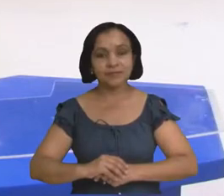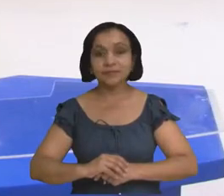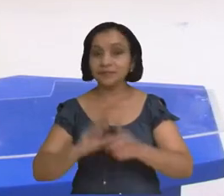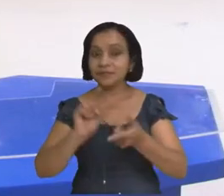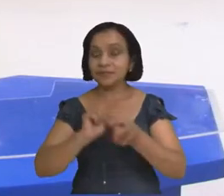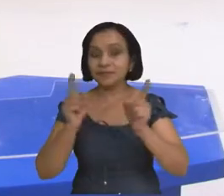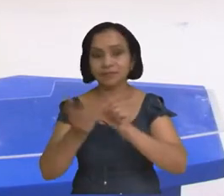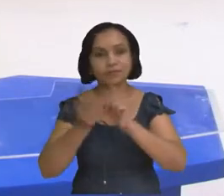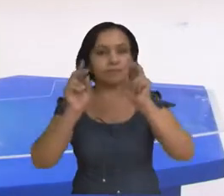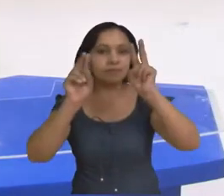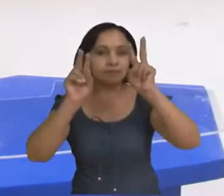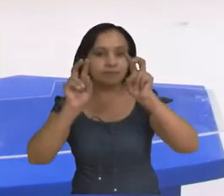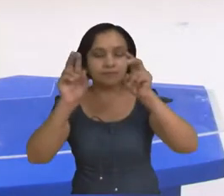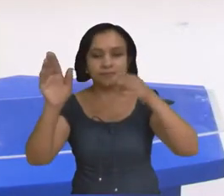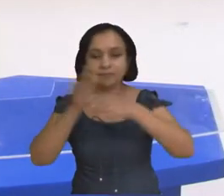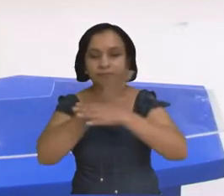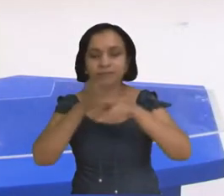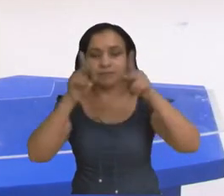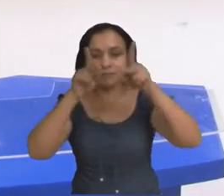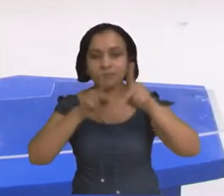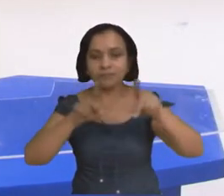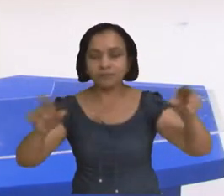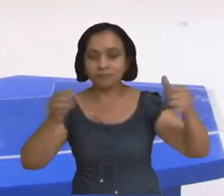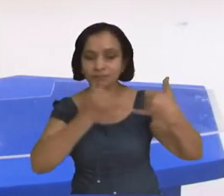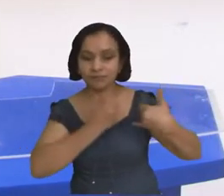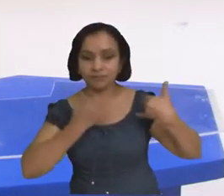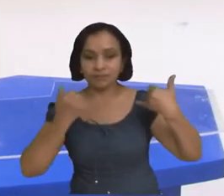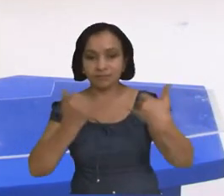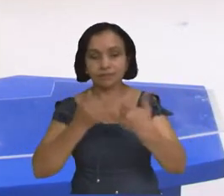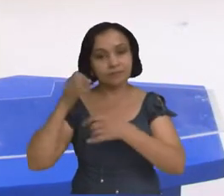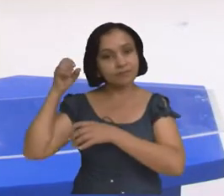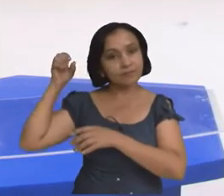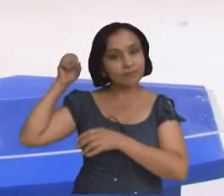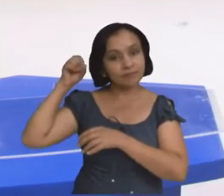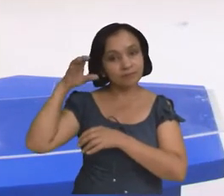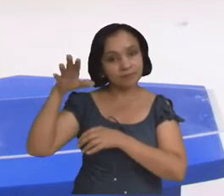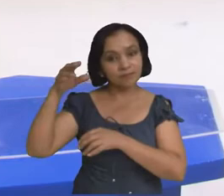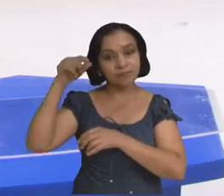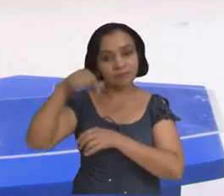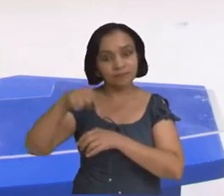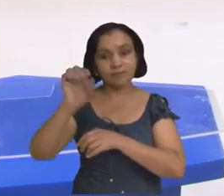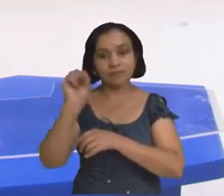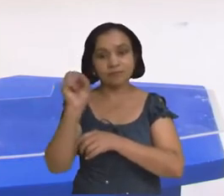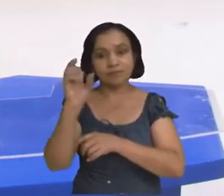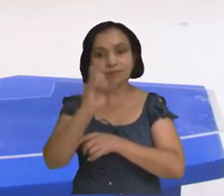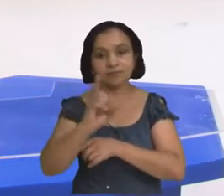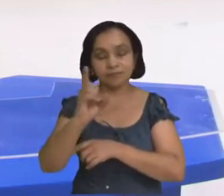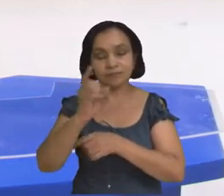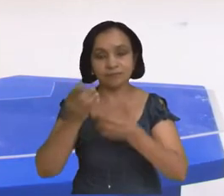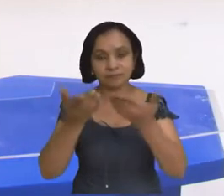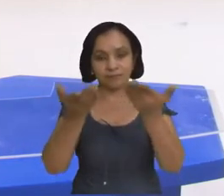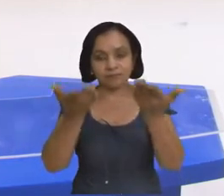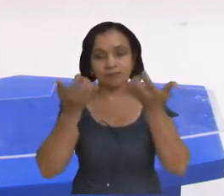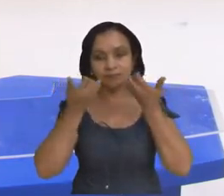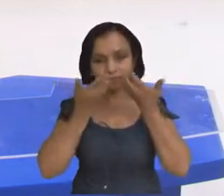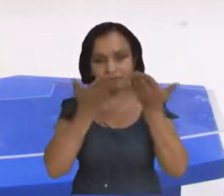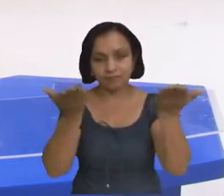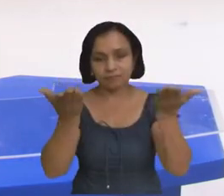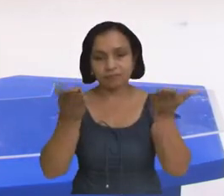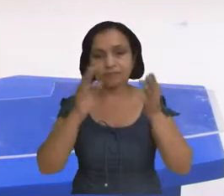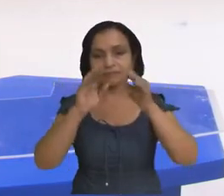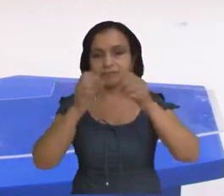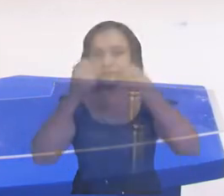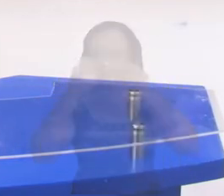Cambiando de tema, diferentes planes tiene el Instituto Nicaragüense de Turismo para este fin de semana. Veamos el reporte que nos ha preparado